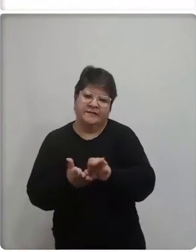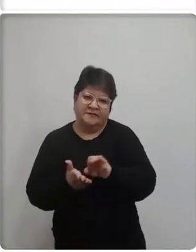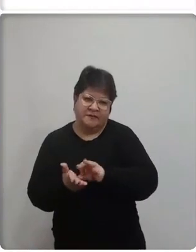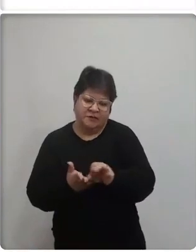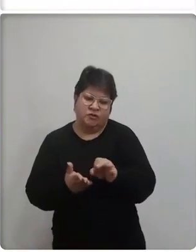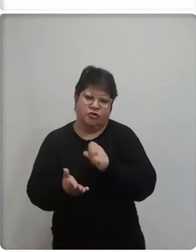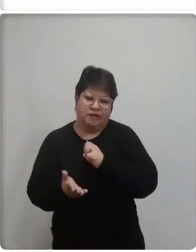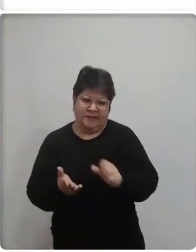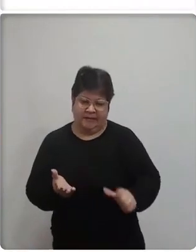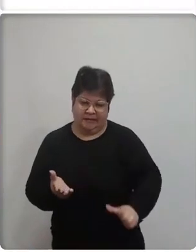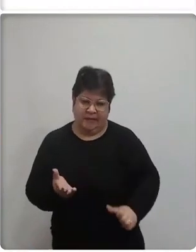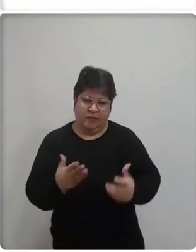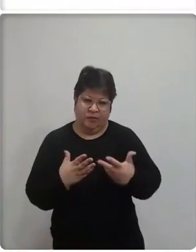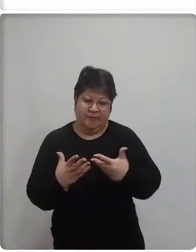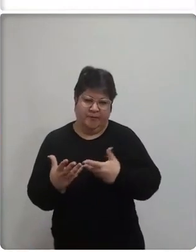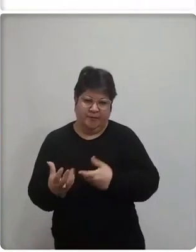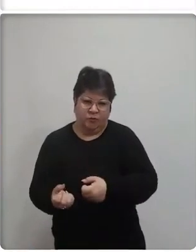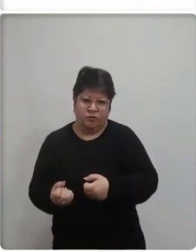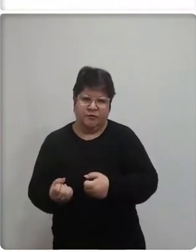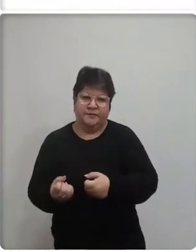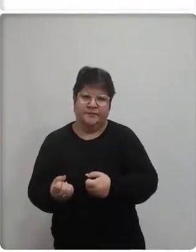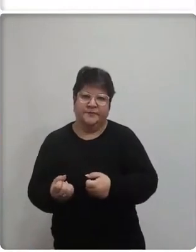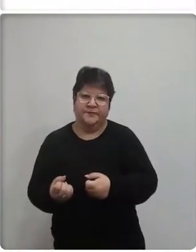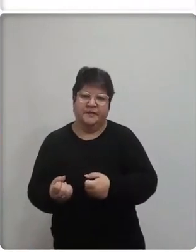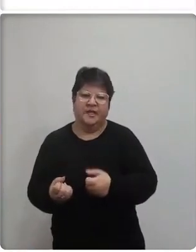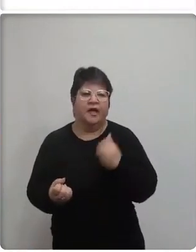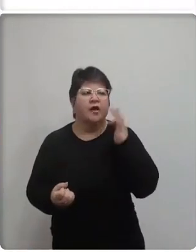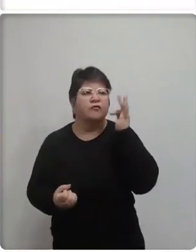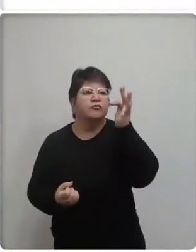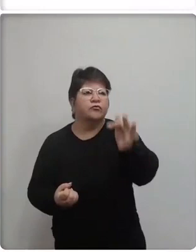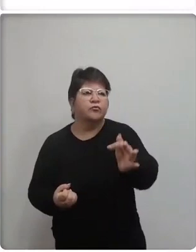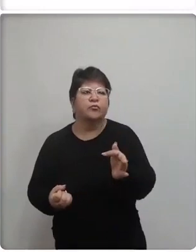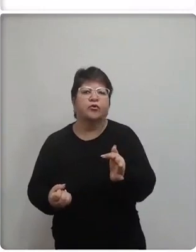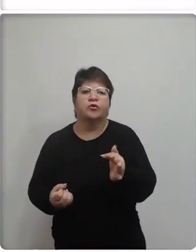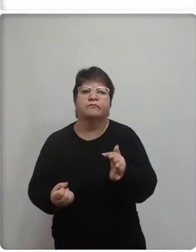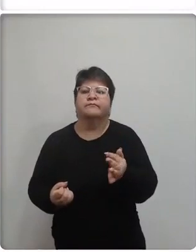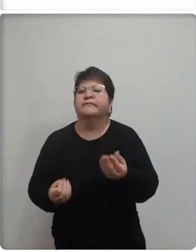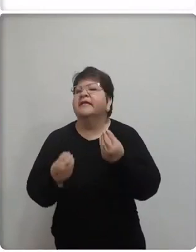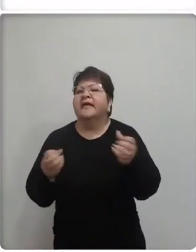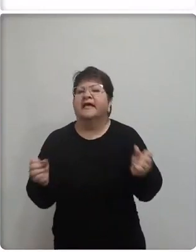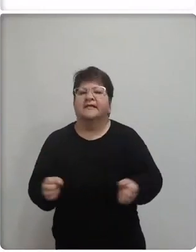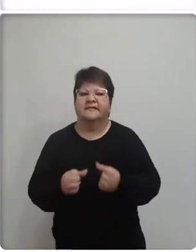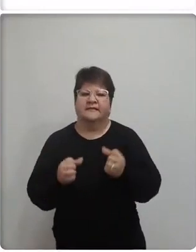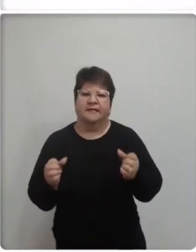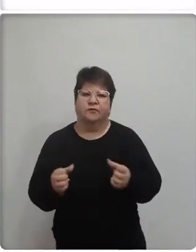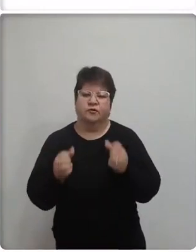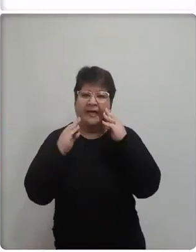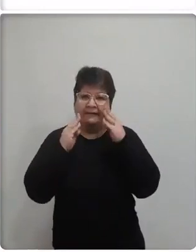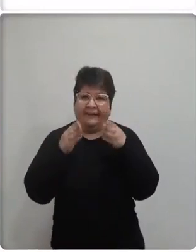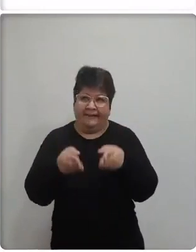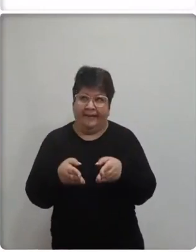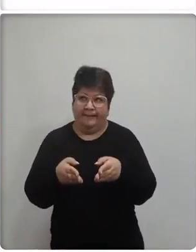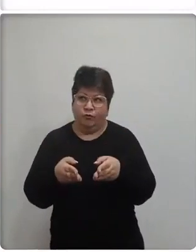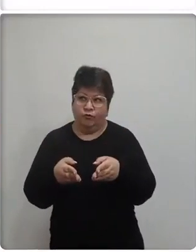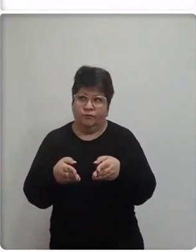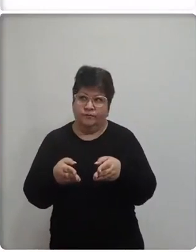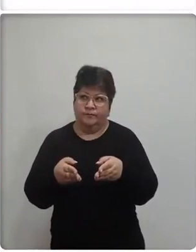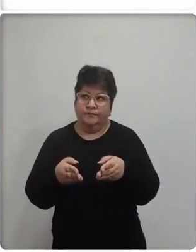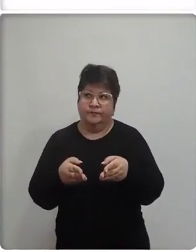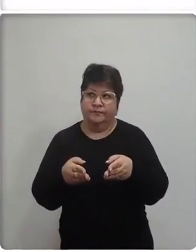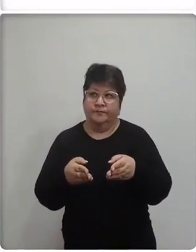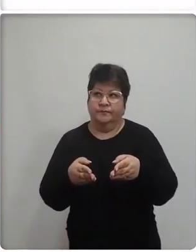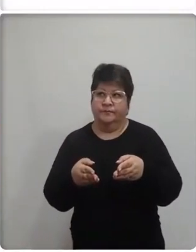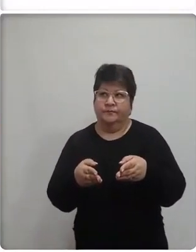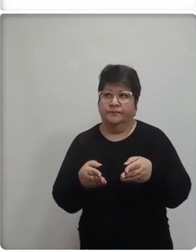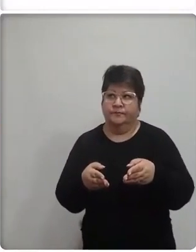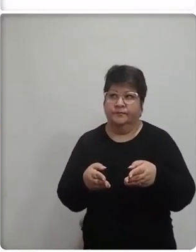la internación. ¿Qué vamos a hacer a futuro con las OASIS 13, que hoy le seguimos atendiendo como tal, que tienen de alguna manera